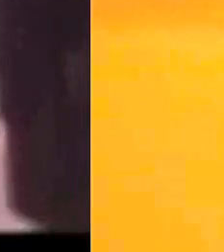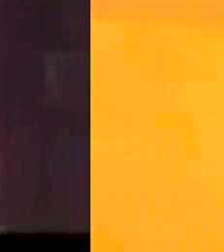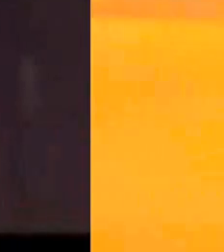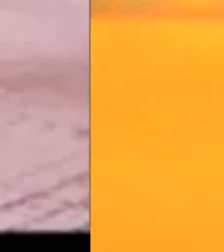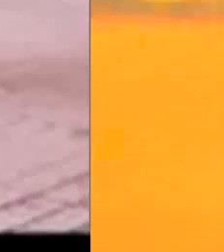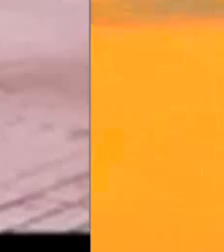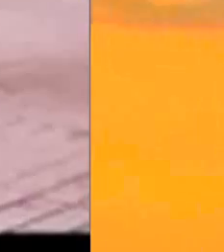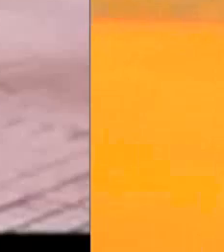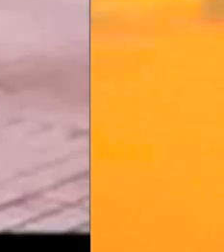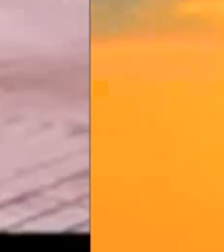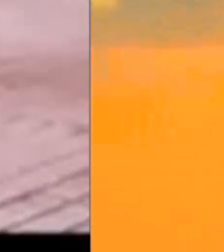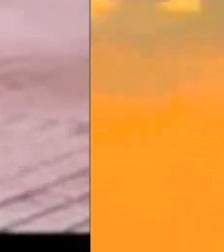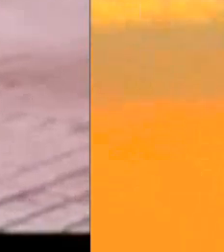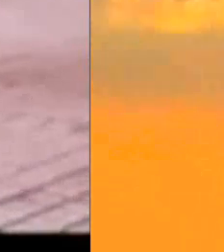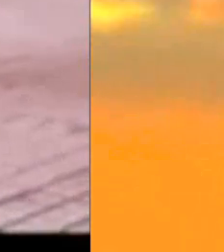azul.